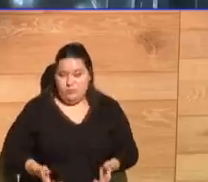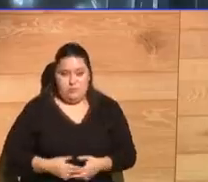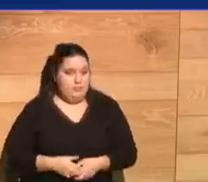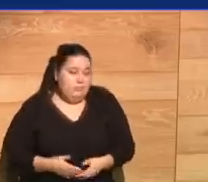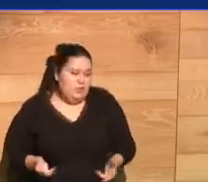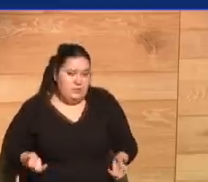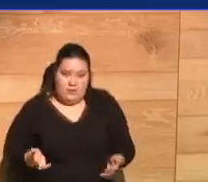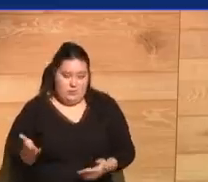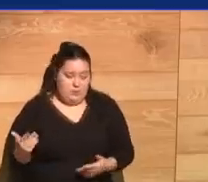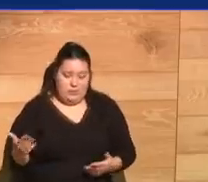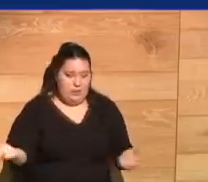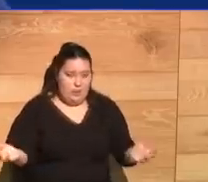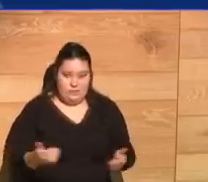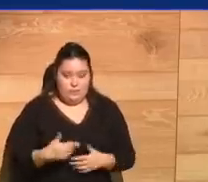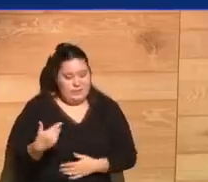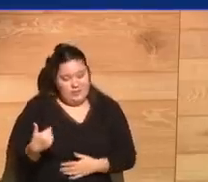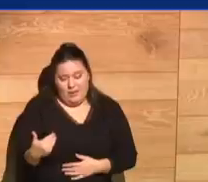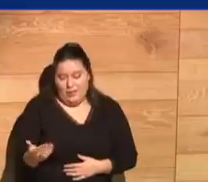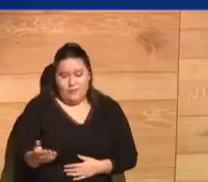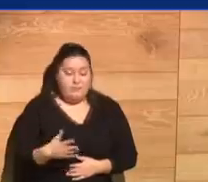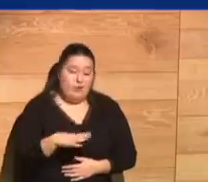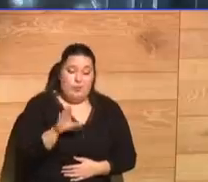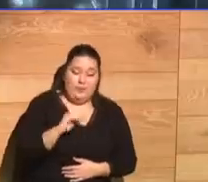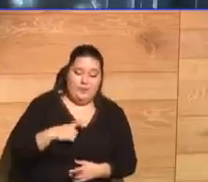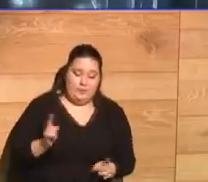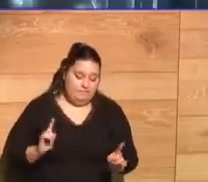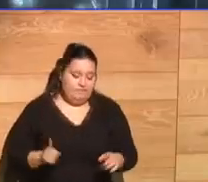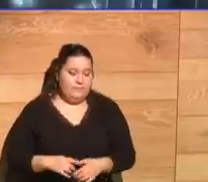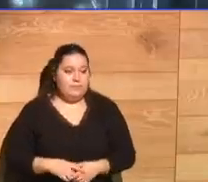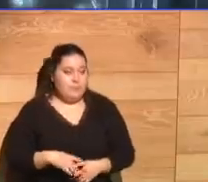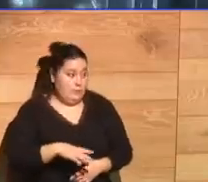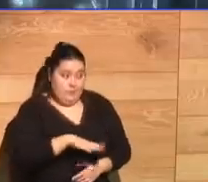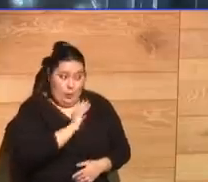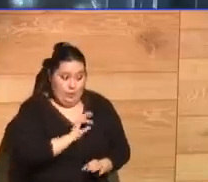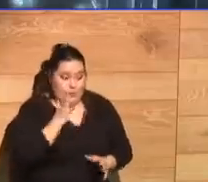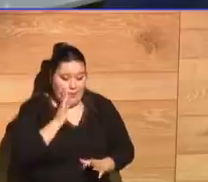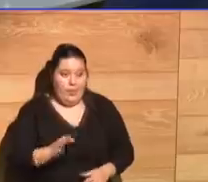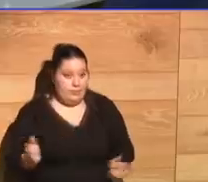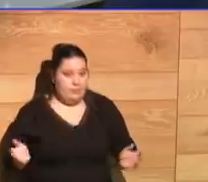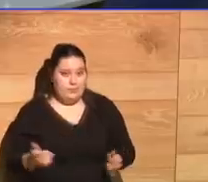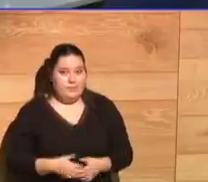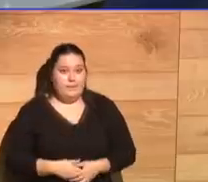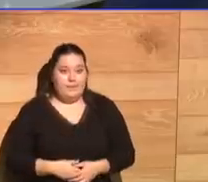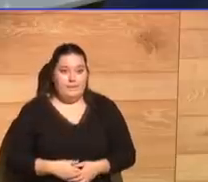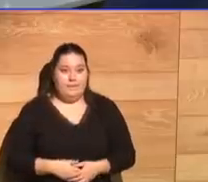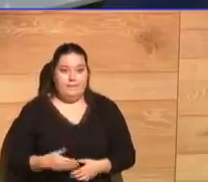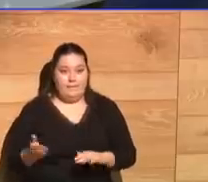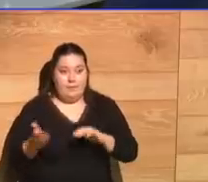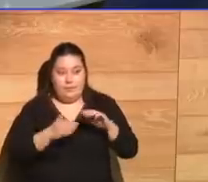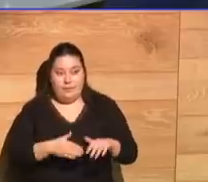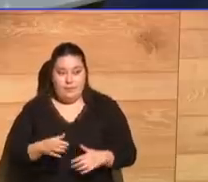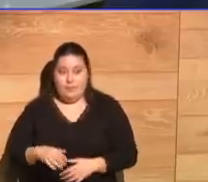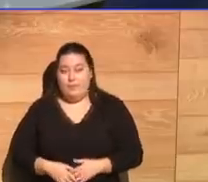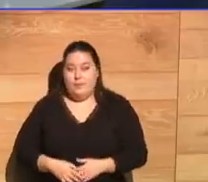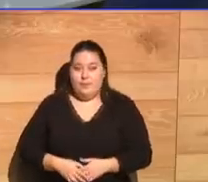Maravilloso, claro, pero marciano. Ya está. No pasa nada, ¿no me entendéis? Sí. No te estamos entendiendo de verdad. Pero o sea, yo aquí. Por otro lado, claro, como lo digo. Y hay un momento